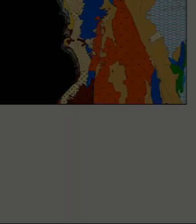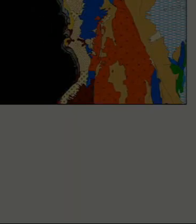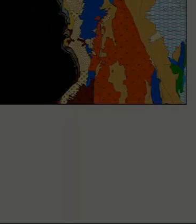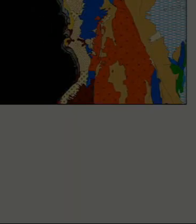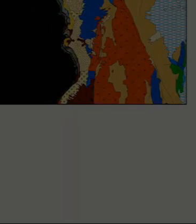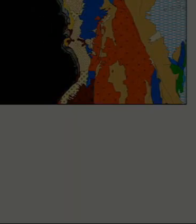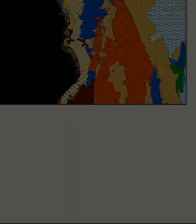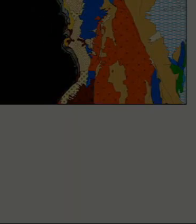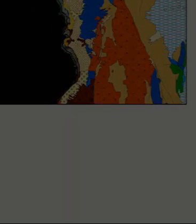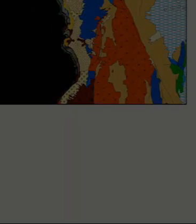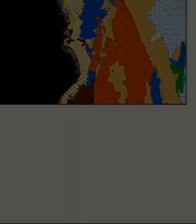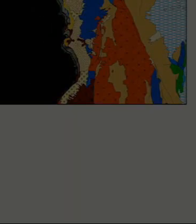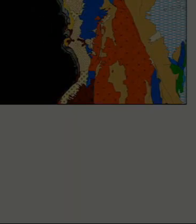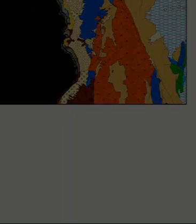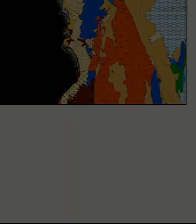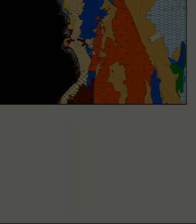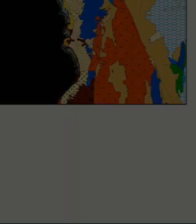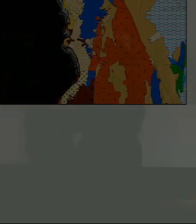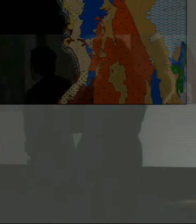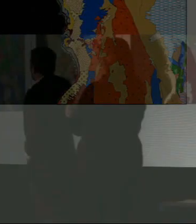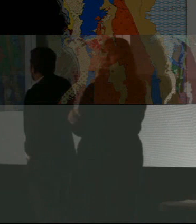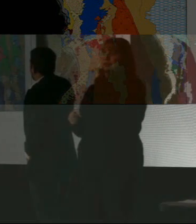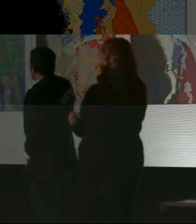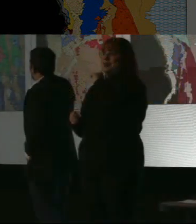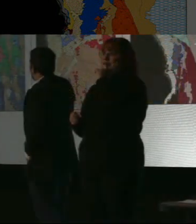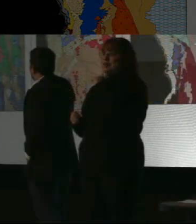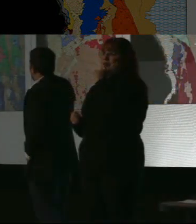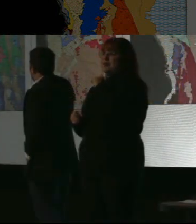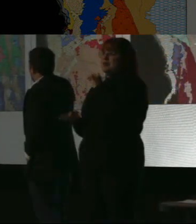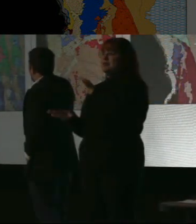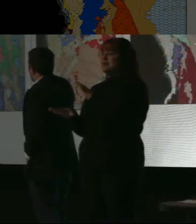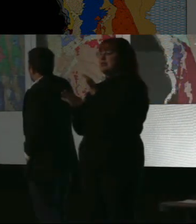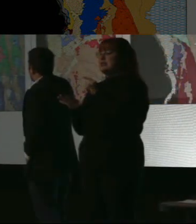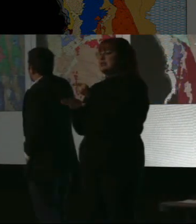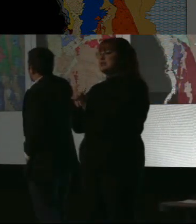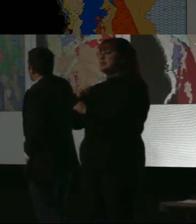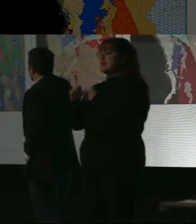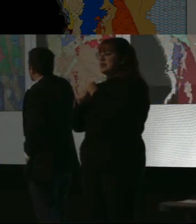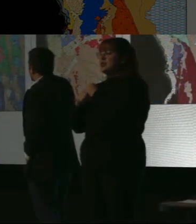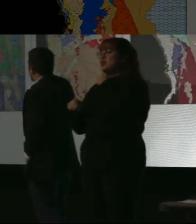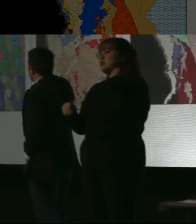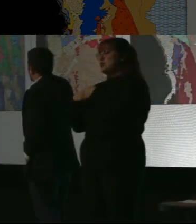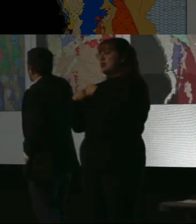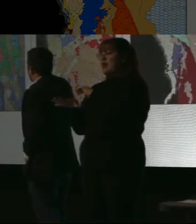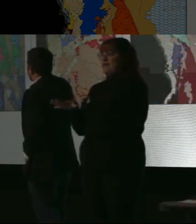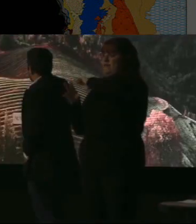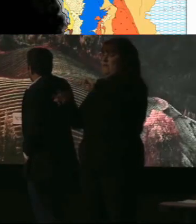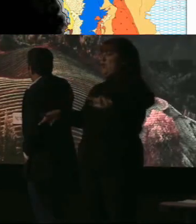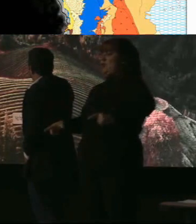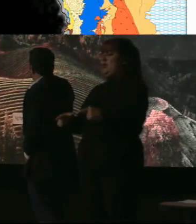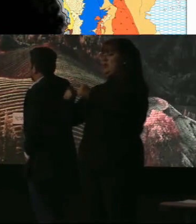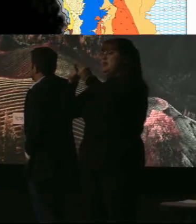rocas, estas rocas rojas corresponden a rocas intrusivas, rocas volcánicas, y las